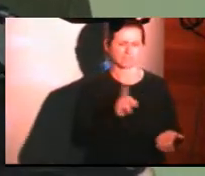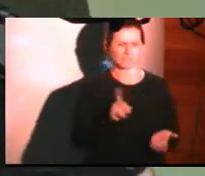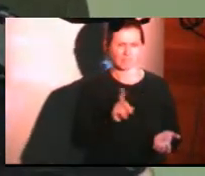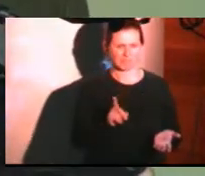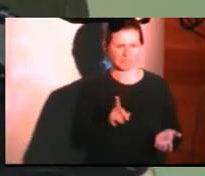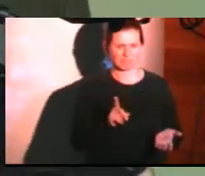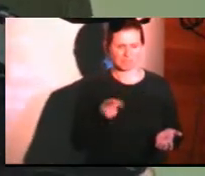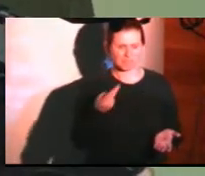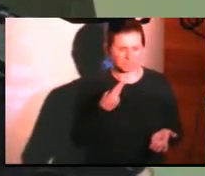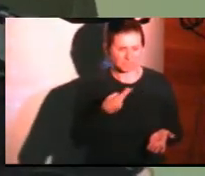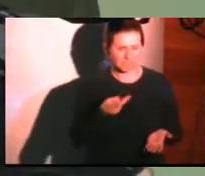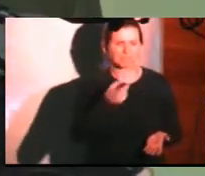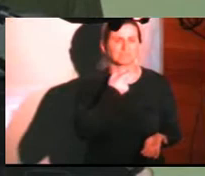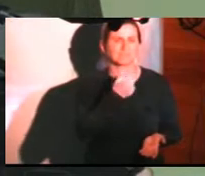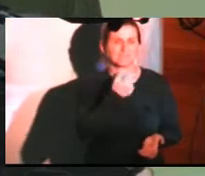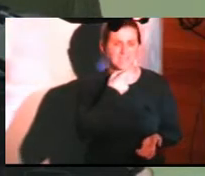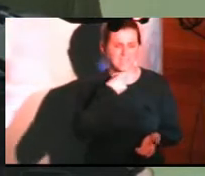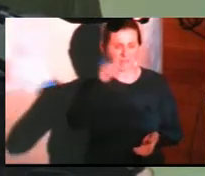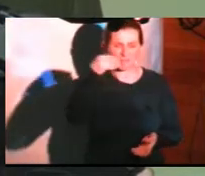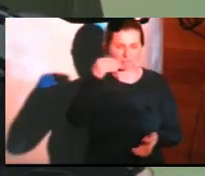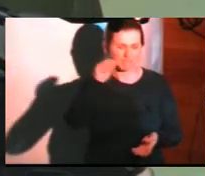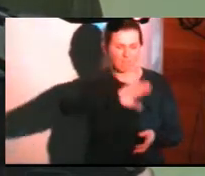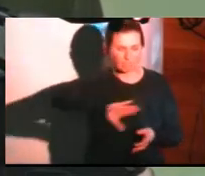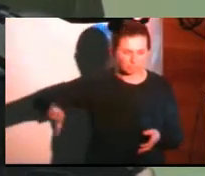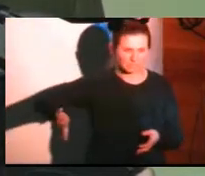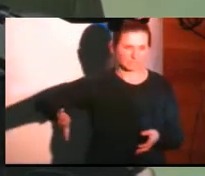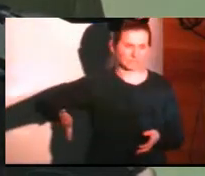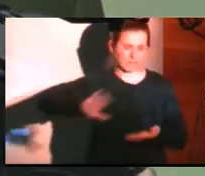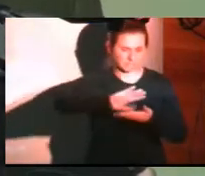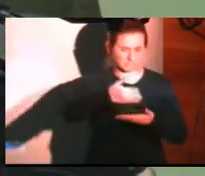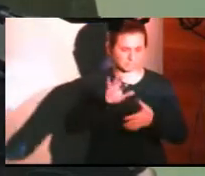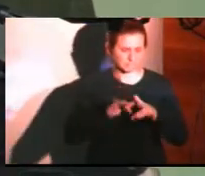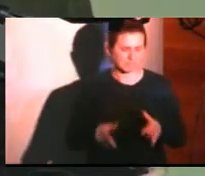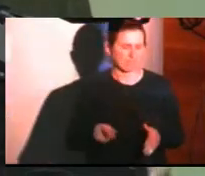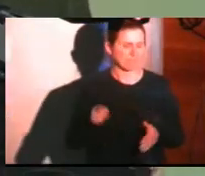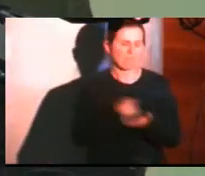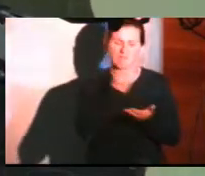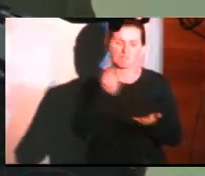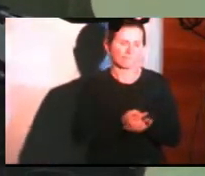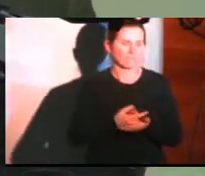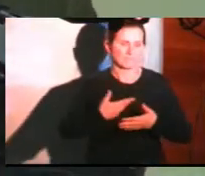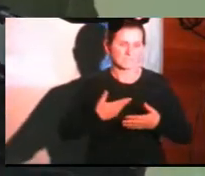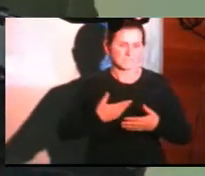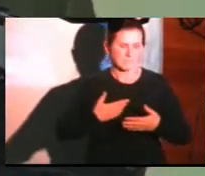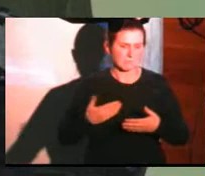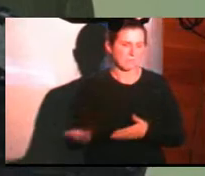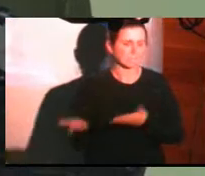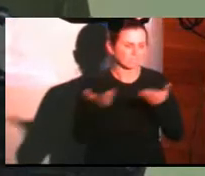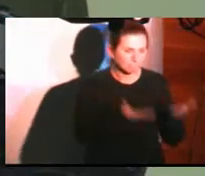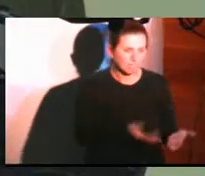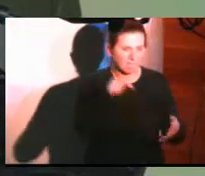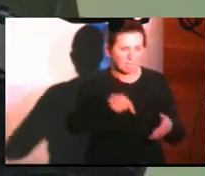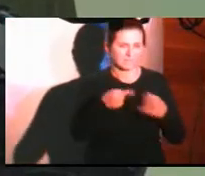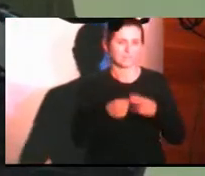crecimiento poblacional no incorporar estas tecnologías. Así que bienvenidos